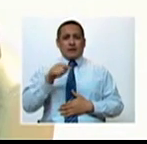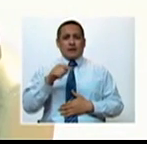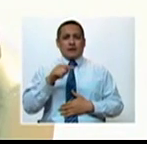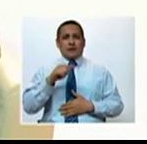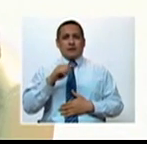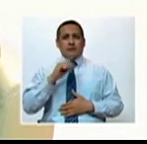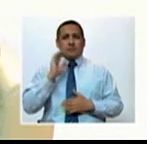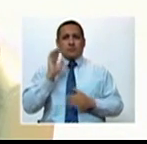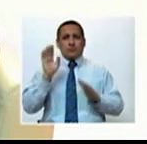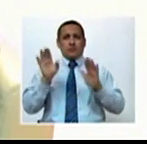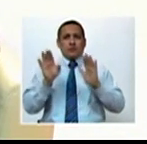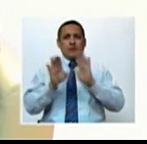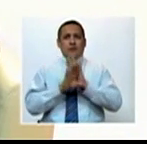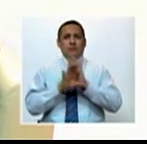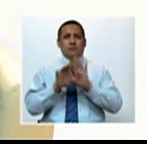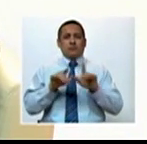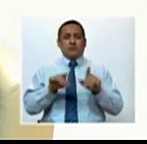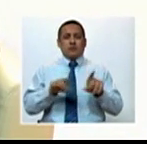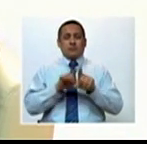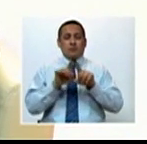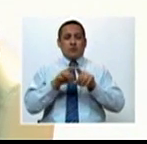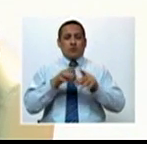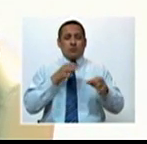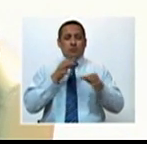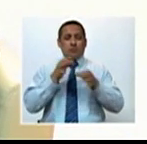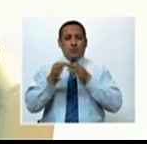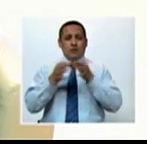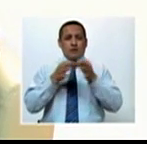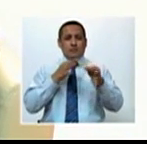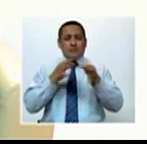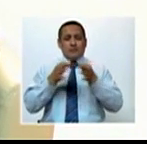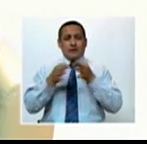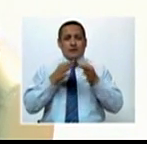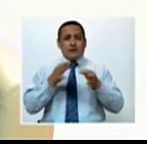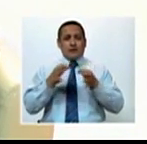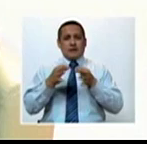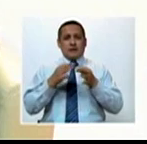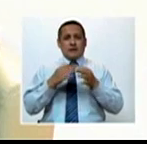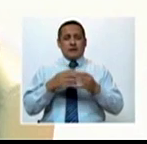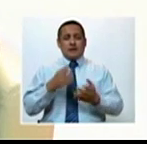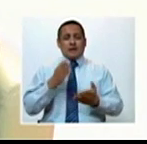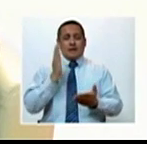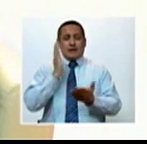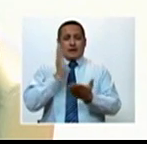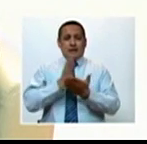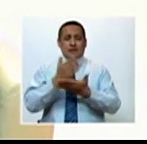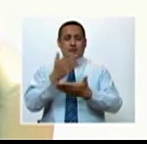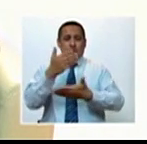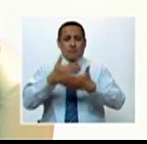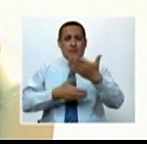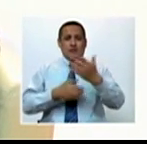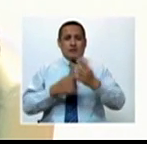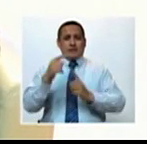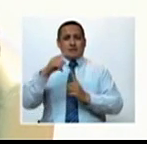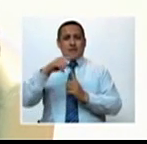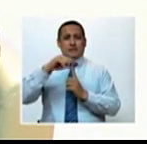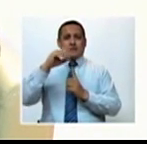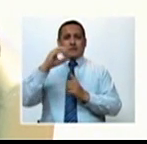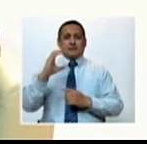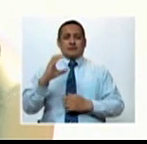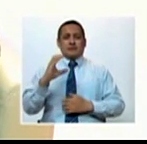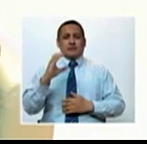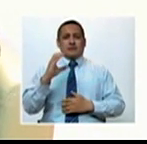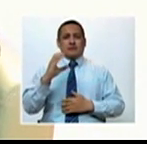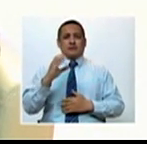tal como lo dice la sentencia del Tribunal Constitucional,